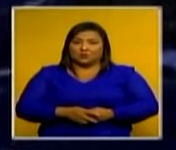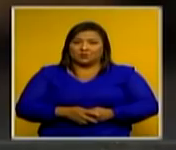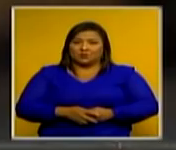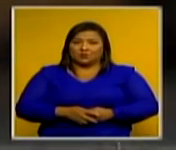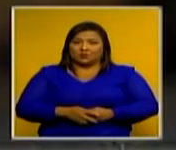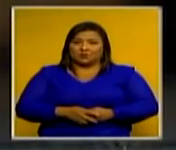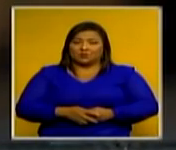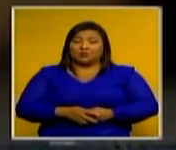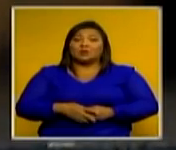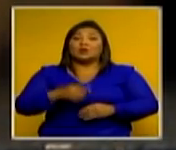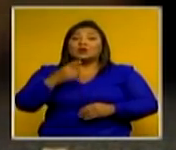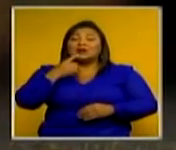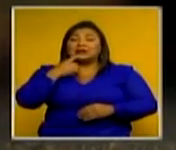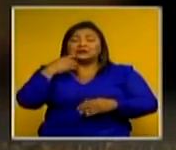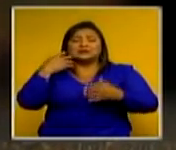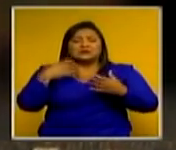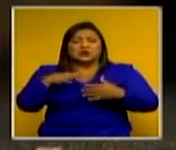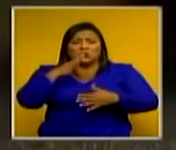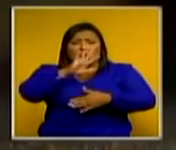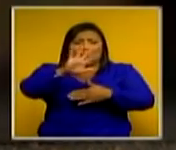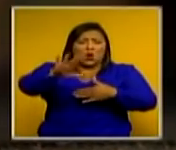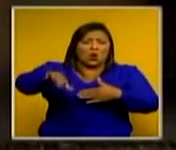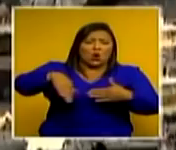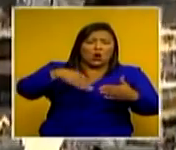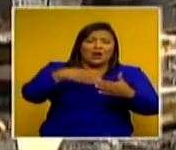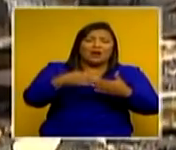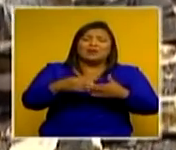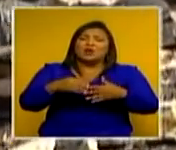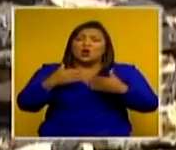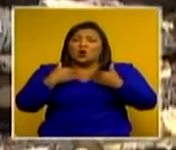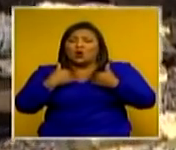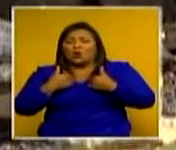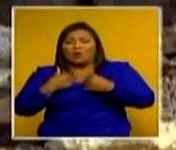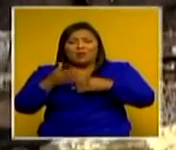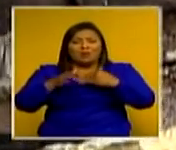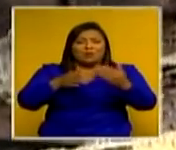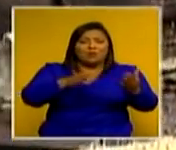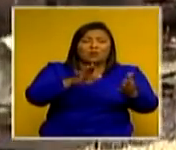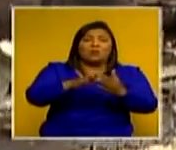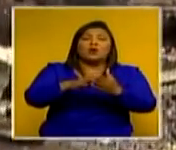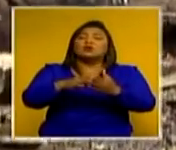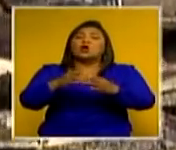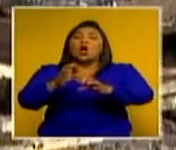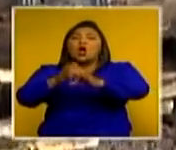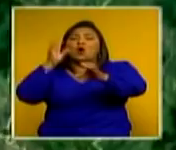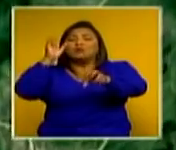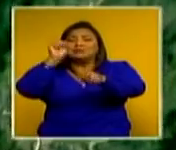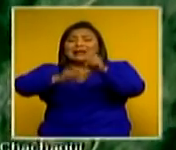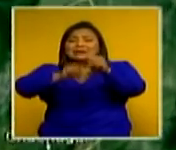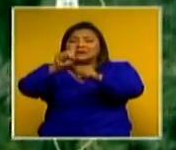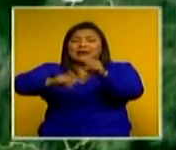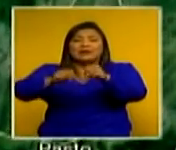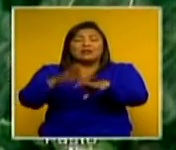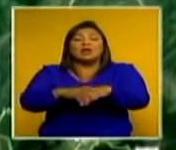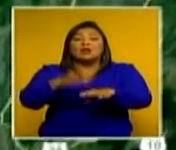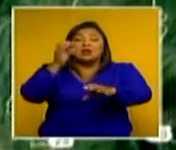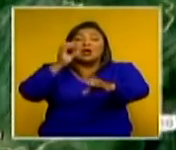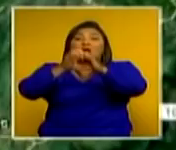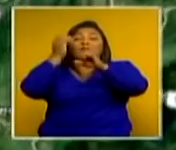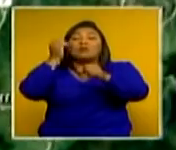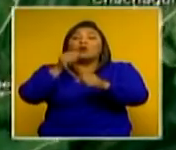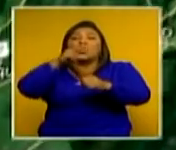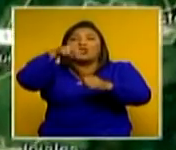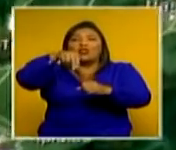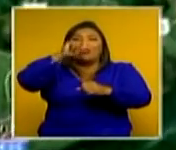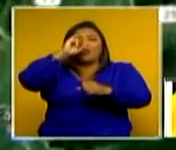hacía que tétrica la escena se convierta más cadáveres regados por doquier y un autobús totalmente destruido el autobús salió desde neiva